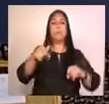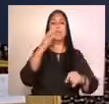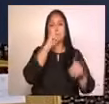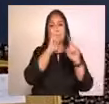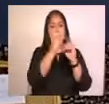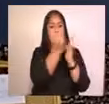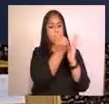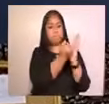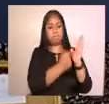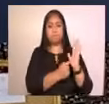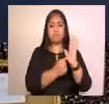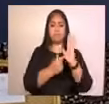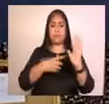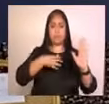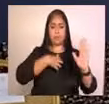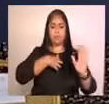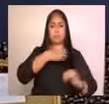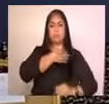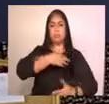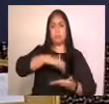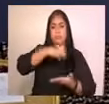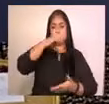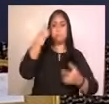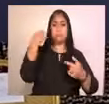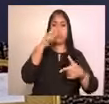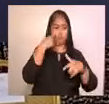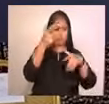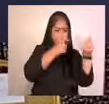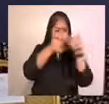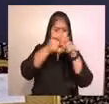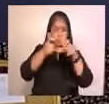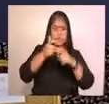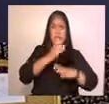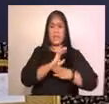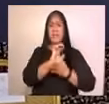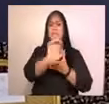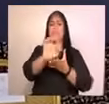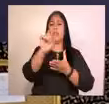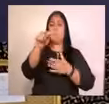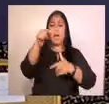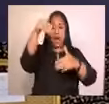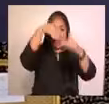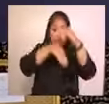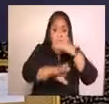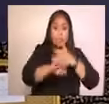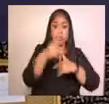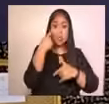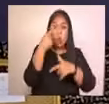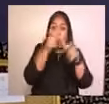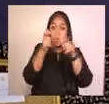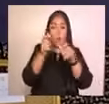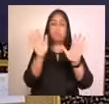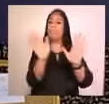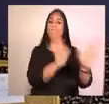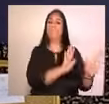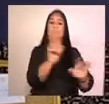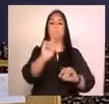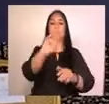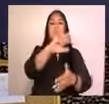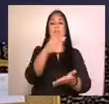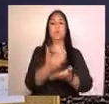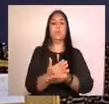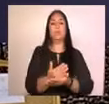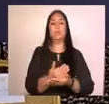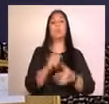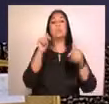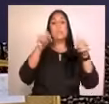y evitar de esta manera que se coordinen delitos desde el interior de la prisión, como sucedía antes.